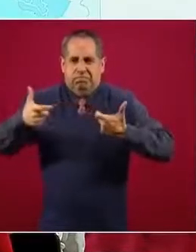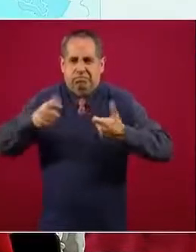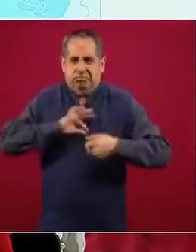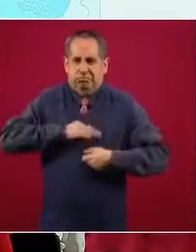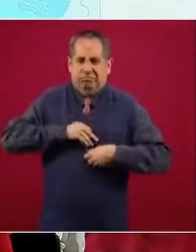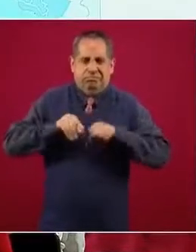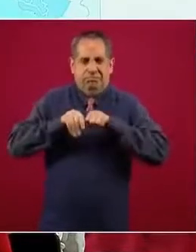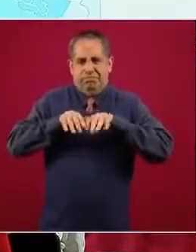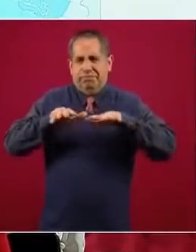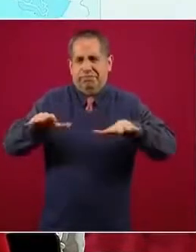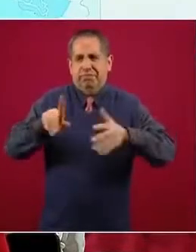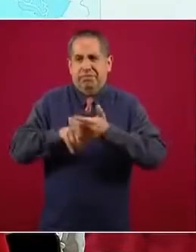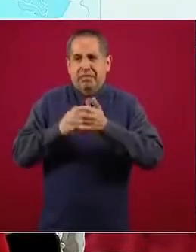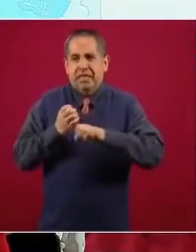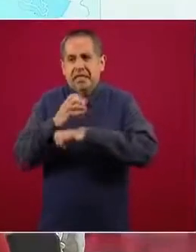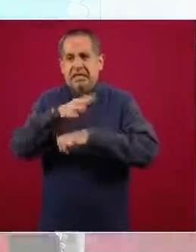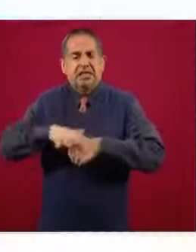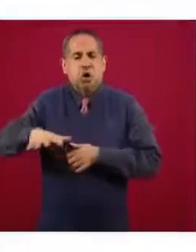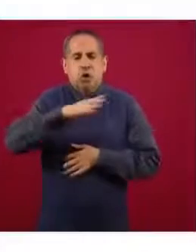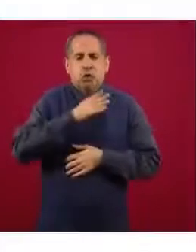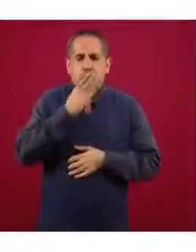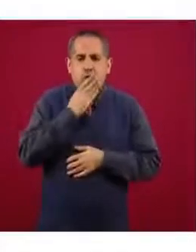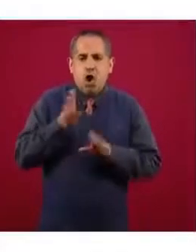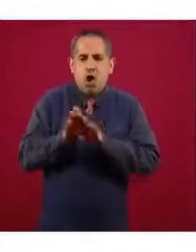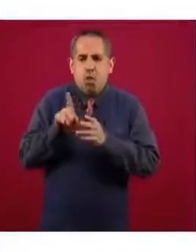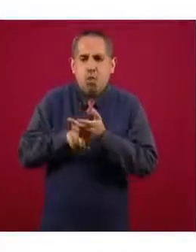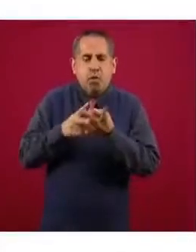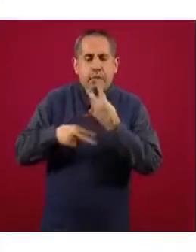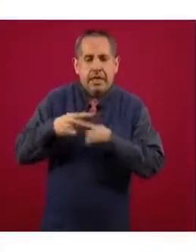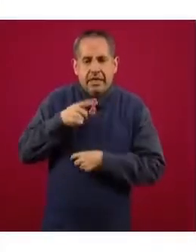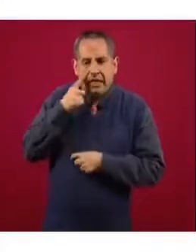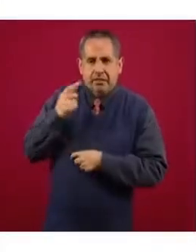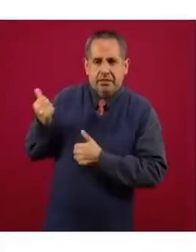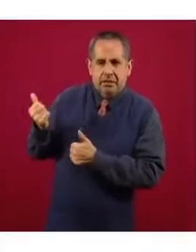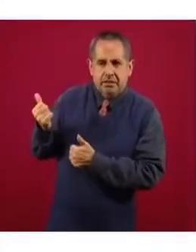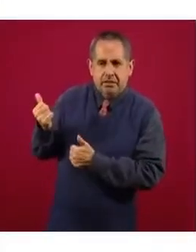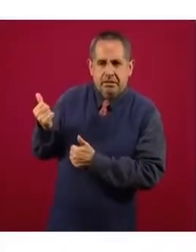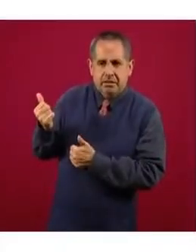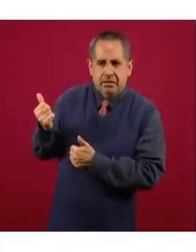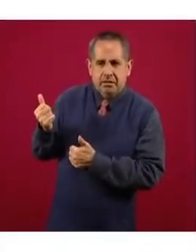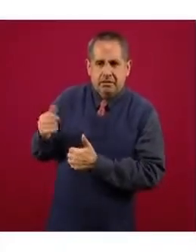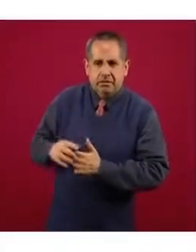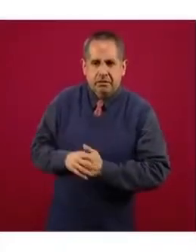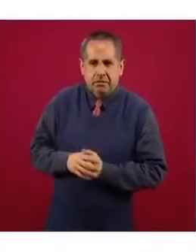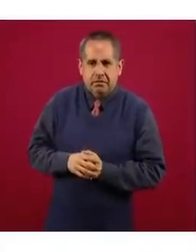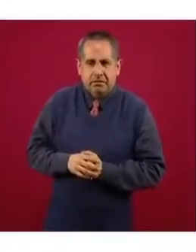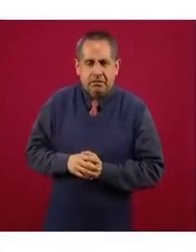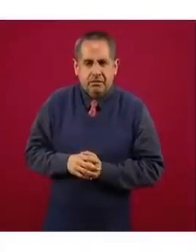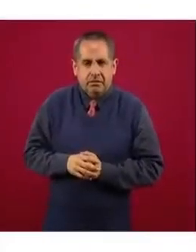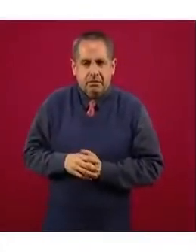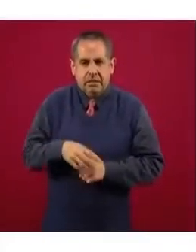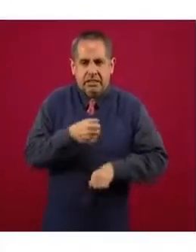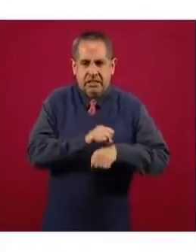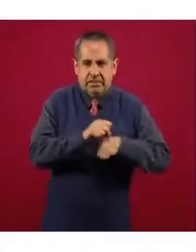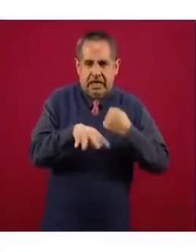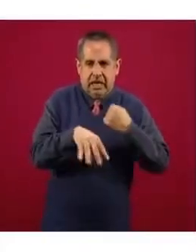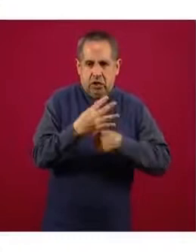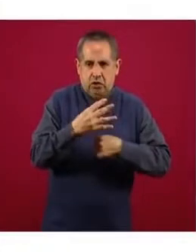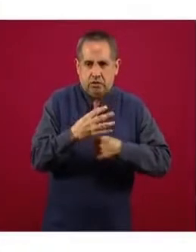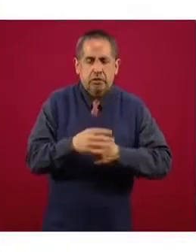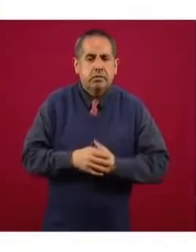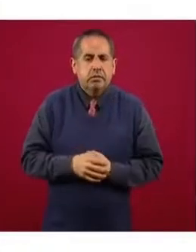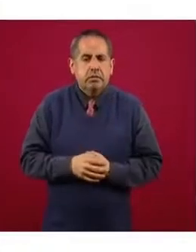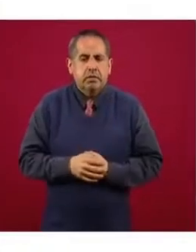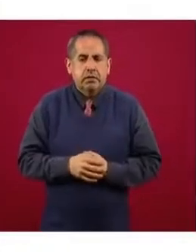geográfica en el estado de Sonora, de con qué intensidad y en los municipios se ha estado presentando. Aquí vemos la 14, la